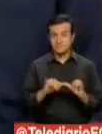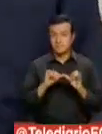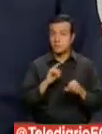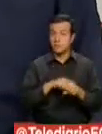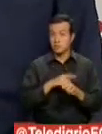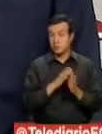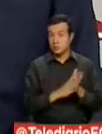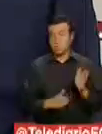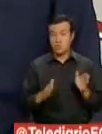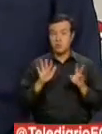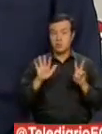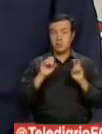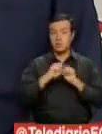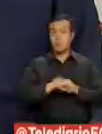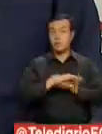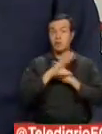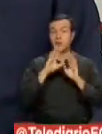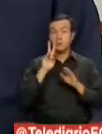largo tiempo.